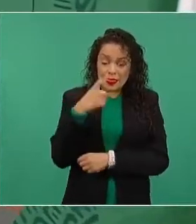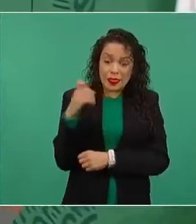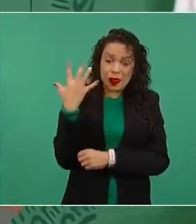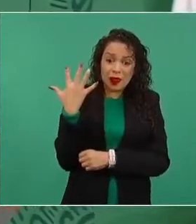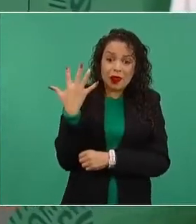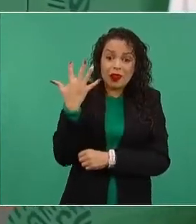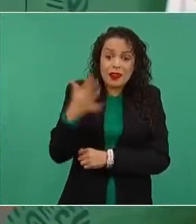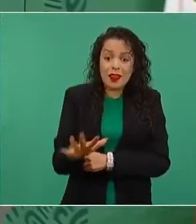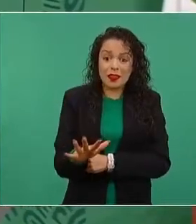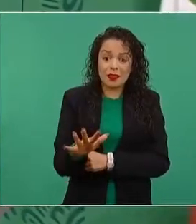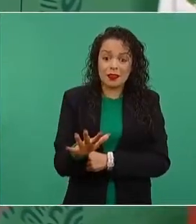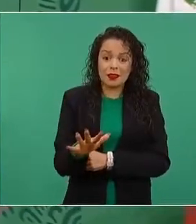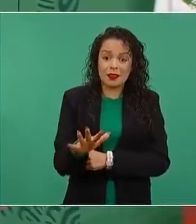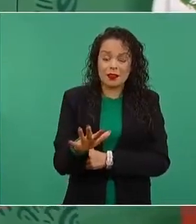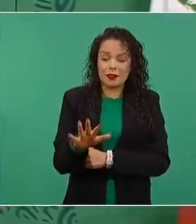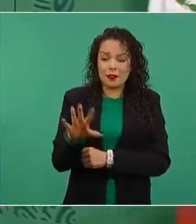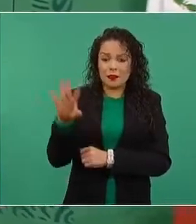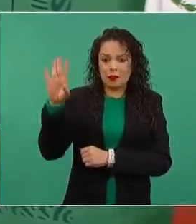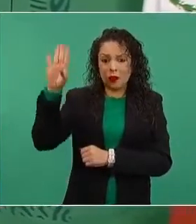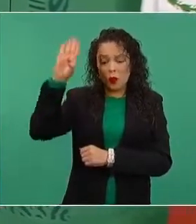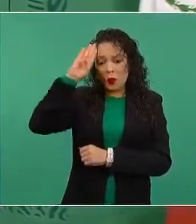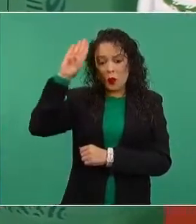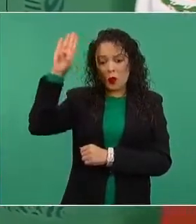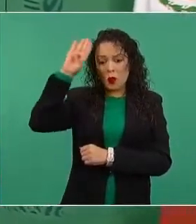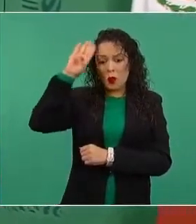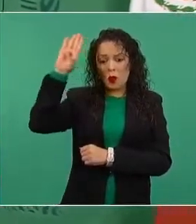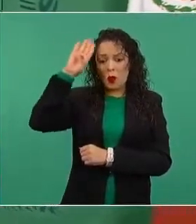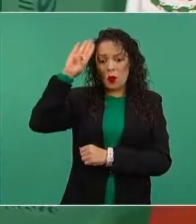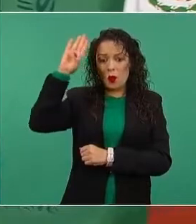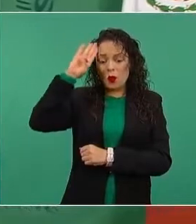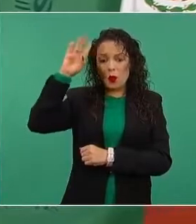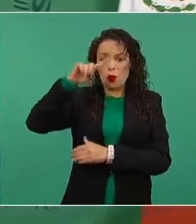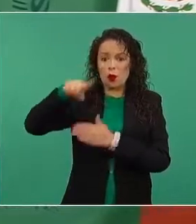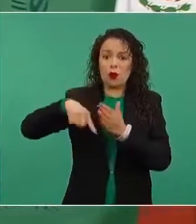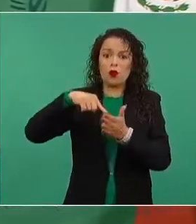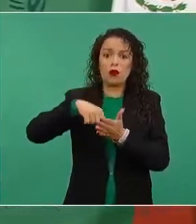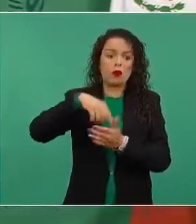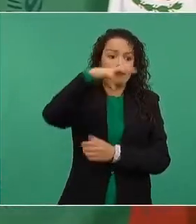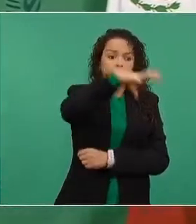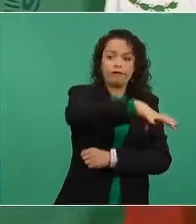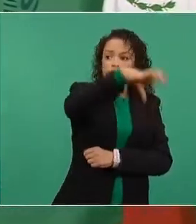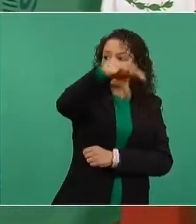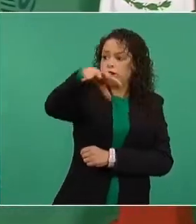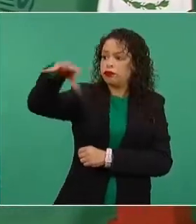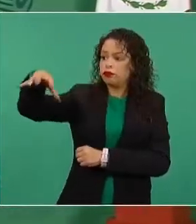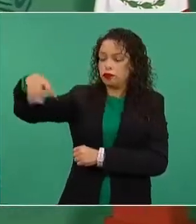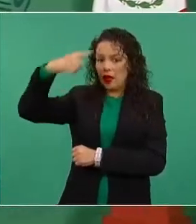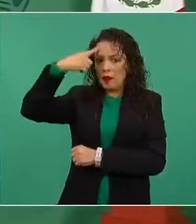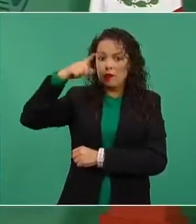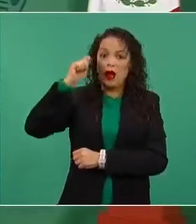de grandes áreas para la explotación de petróleo,